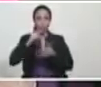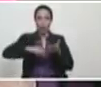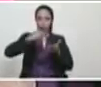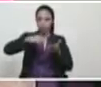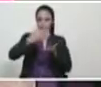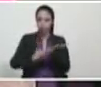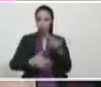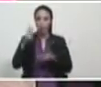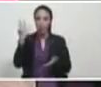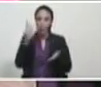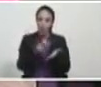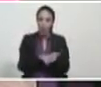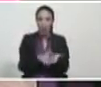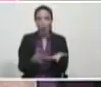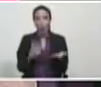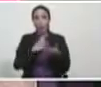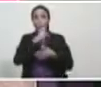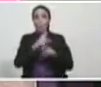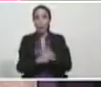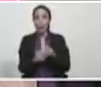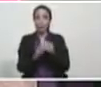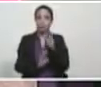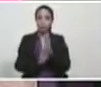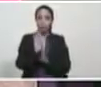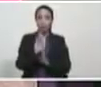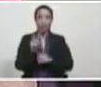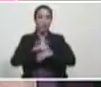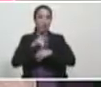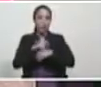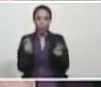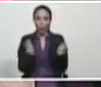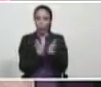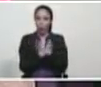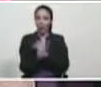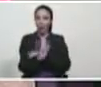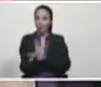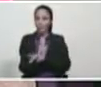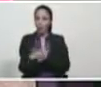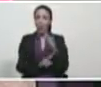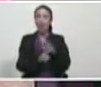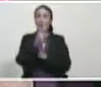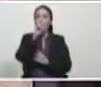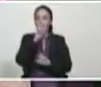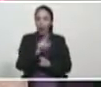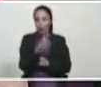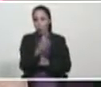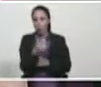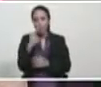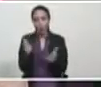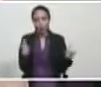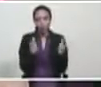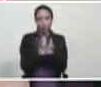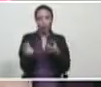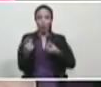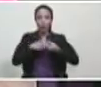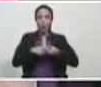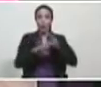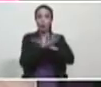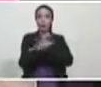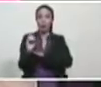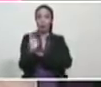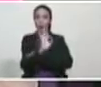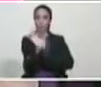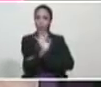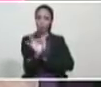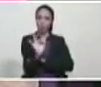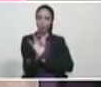plan progresivo. Nosotros en poco tiempo, en menos de 2 años, debemos estar en capacidad de poder incorporar cerca del 50% de